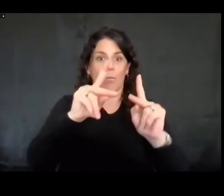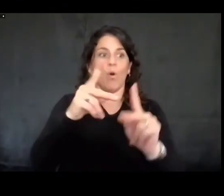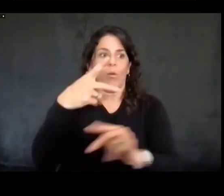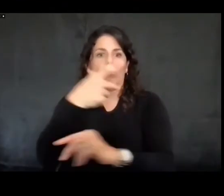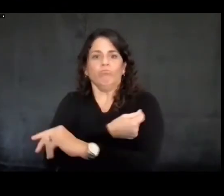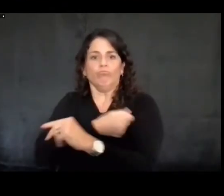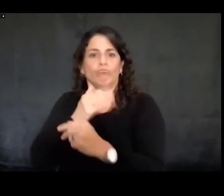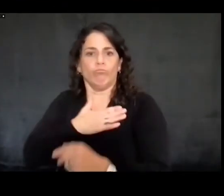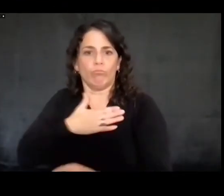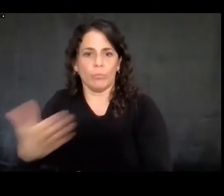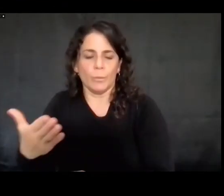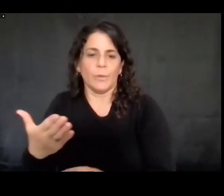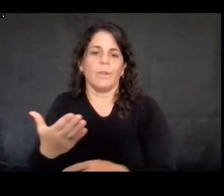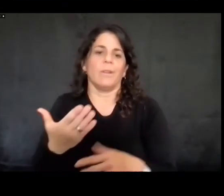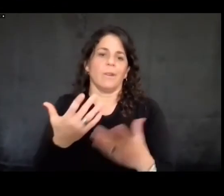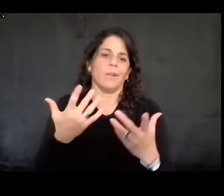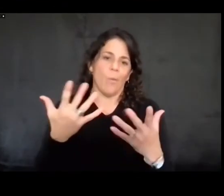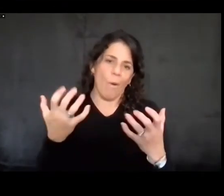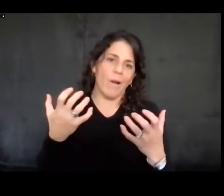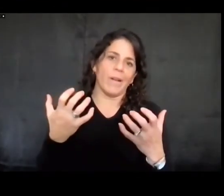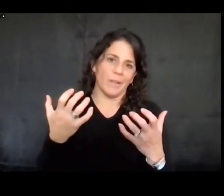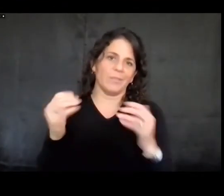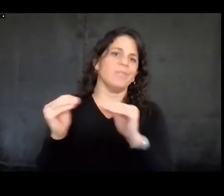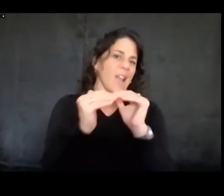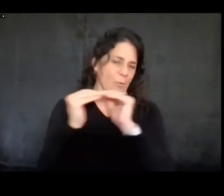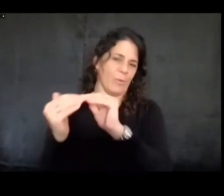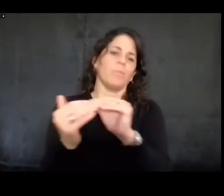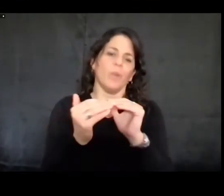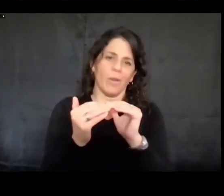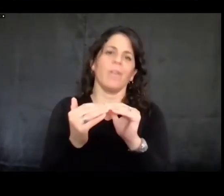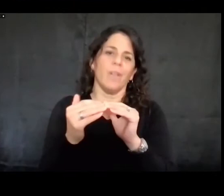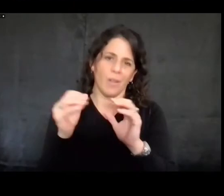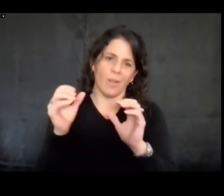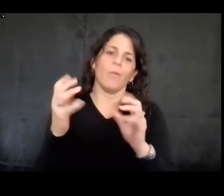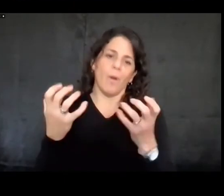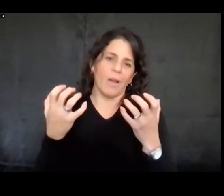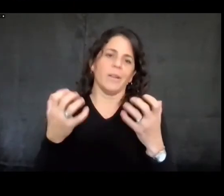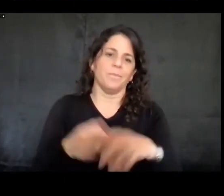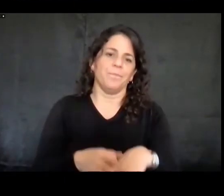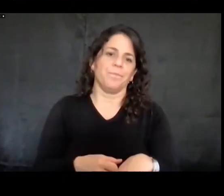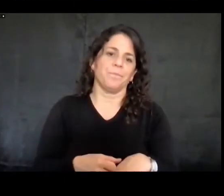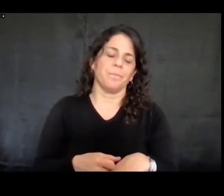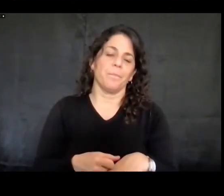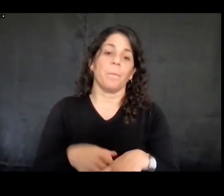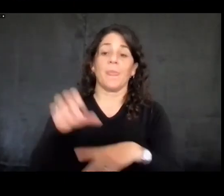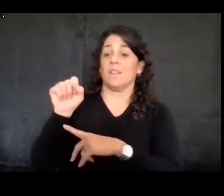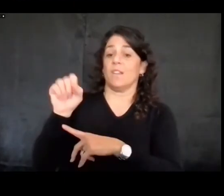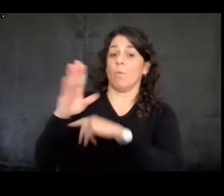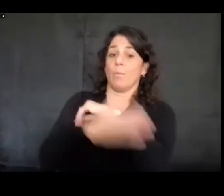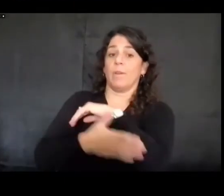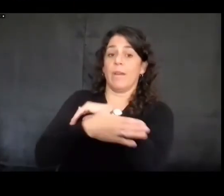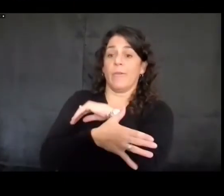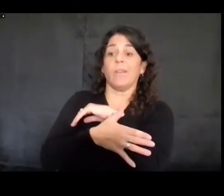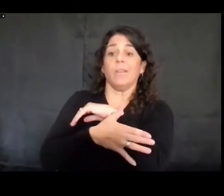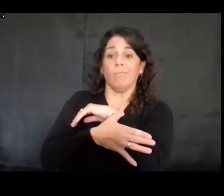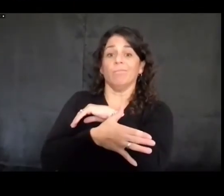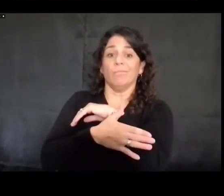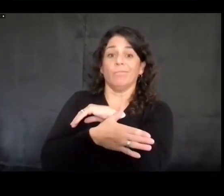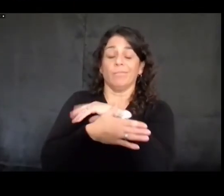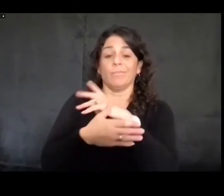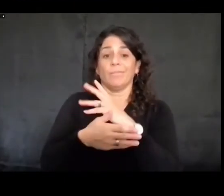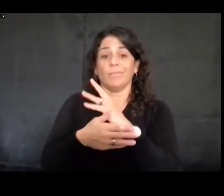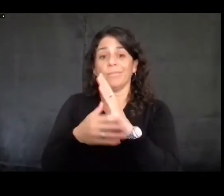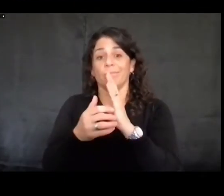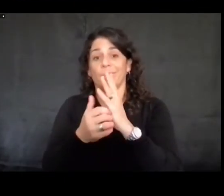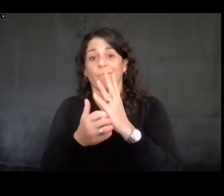en con equidad por eso estar continuamos el condado de santa barbara estaba